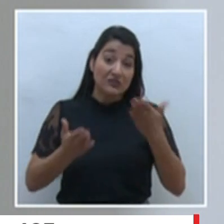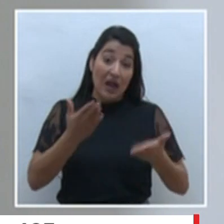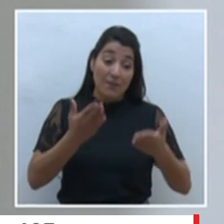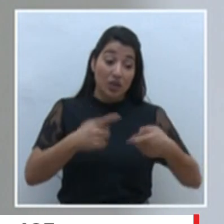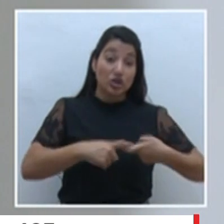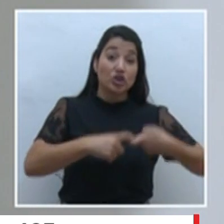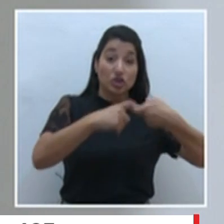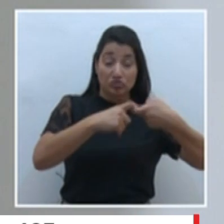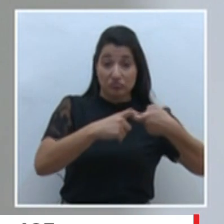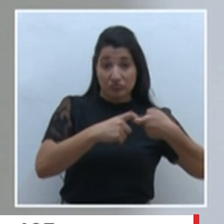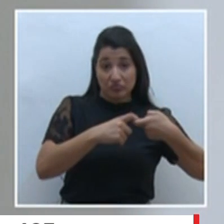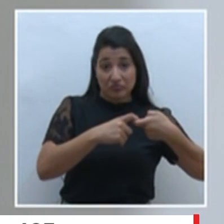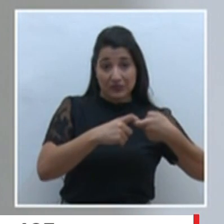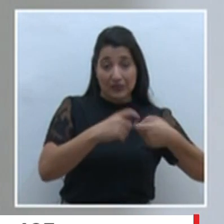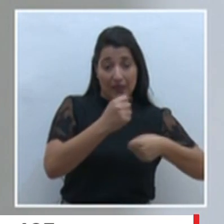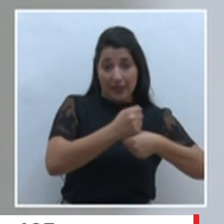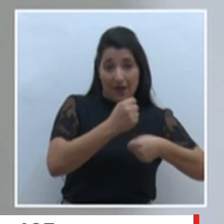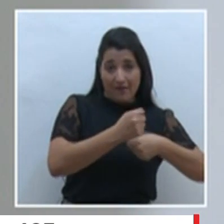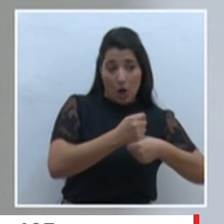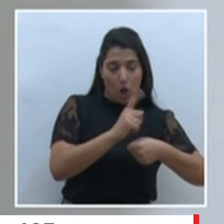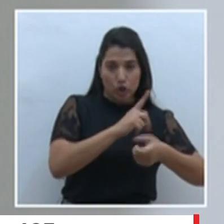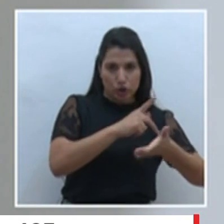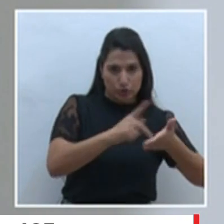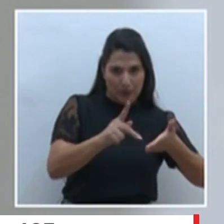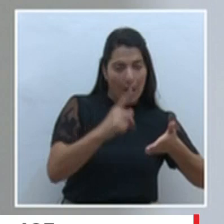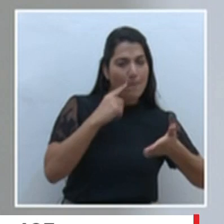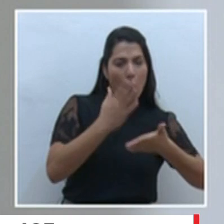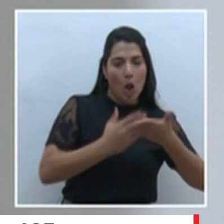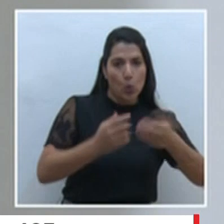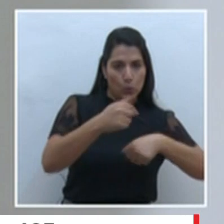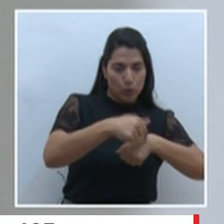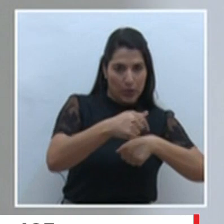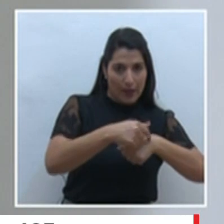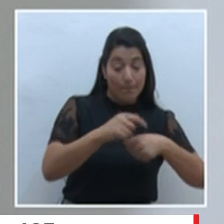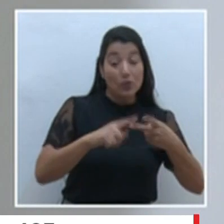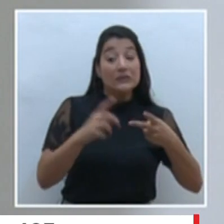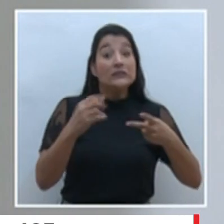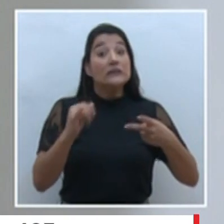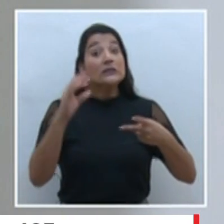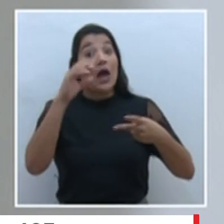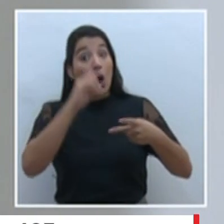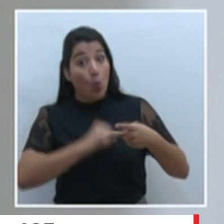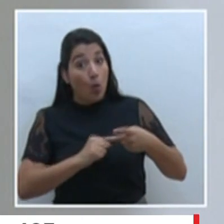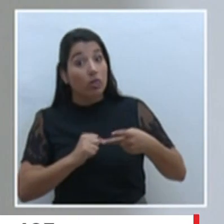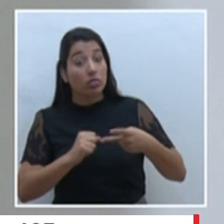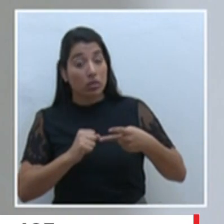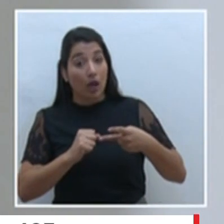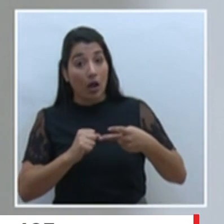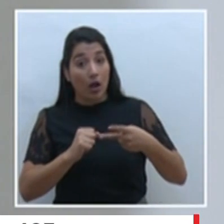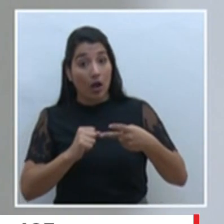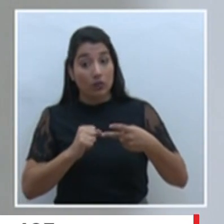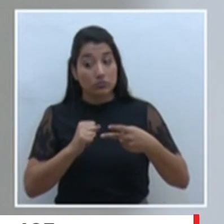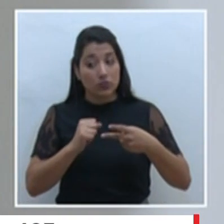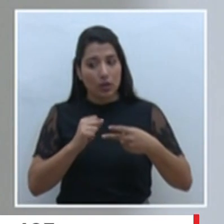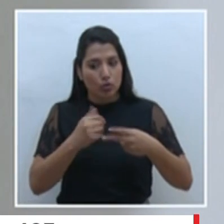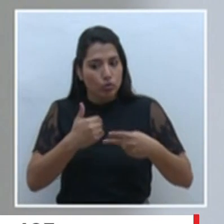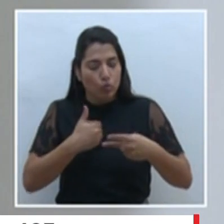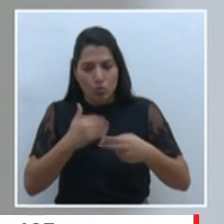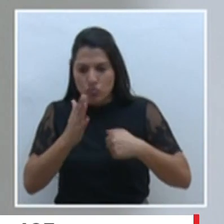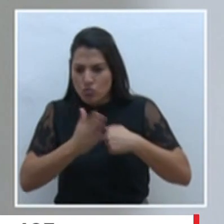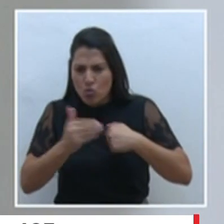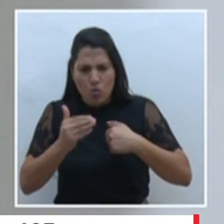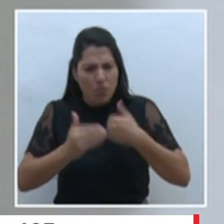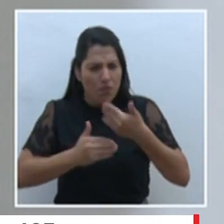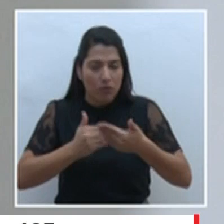suspensiones, y si se comprueba que ha habido ya un asunto sistemático con toda la alevosía, se puede perfectamente hablar de hasta